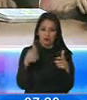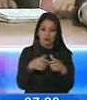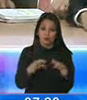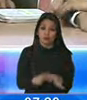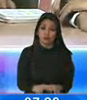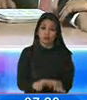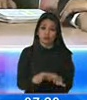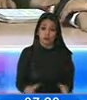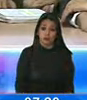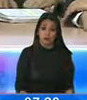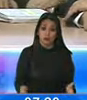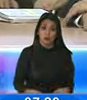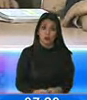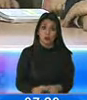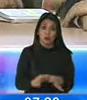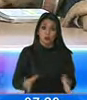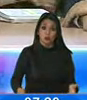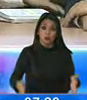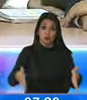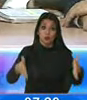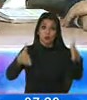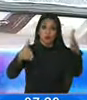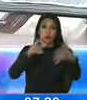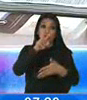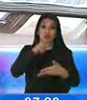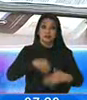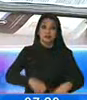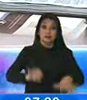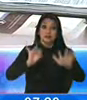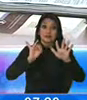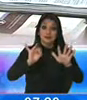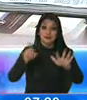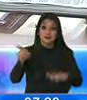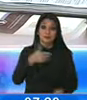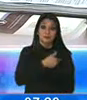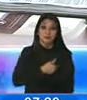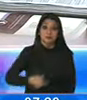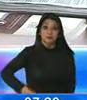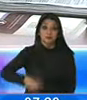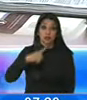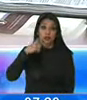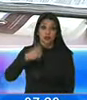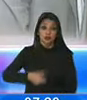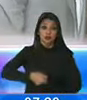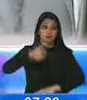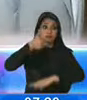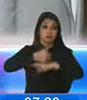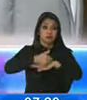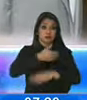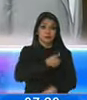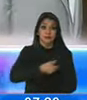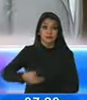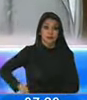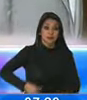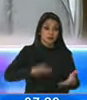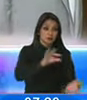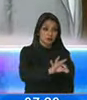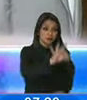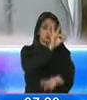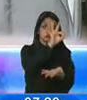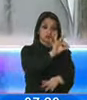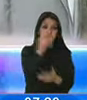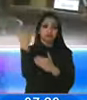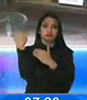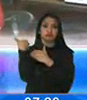el 2007, cuando ingresa este gobierno, cuando el presidente Rafael Correa llega al poder, lo ubica en un puesto a cargo